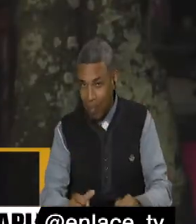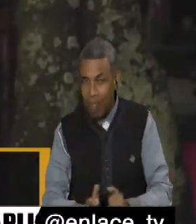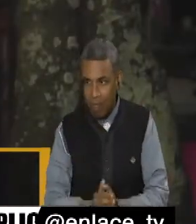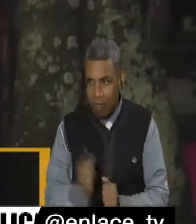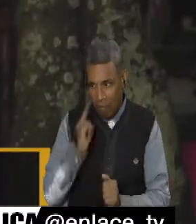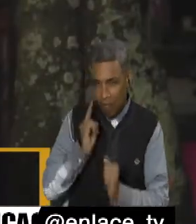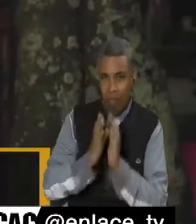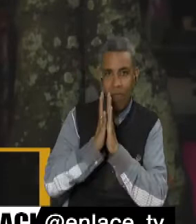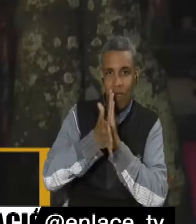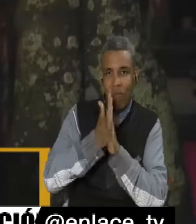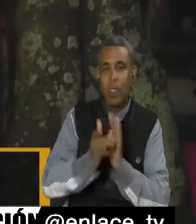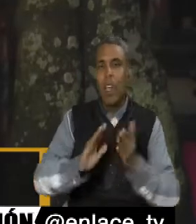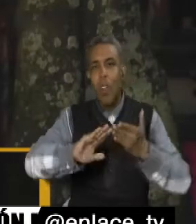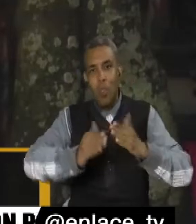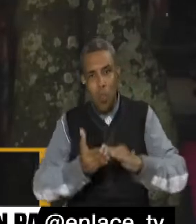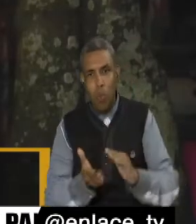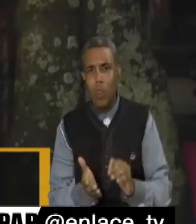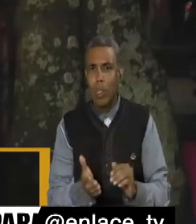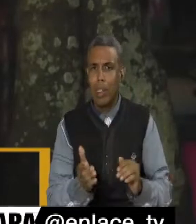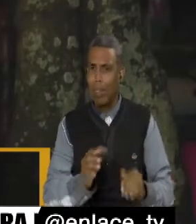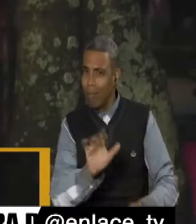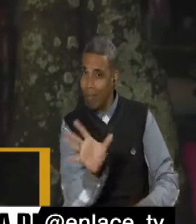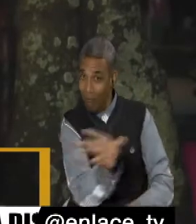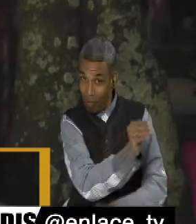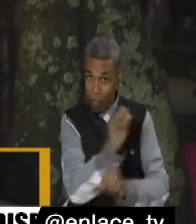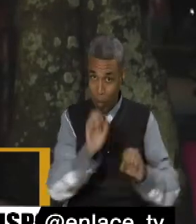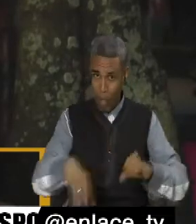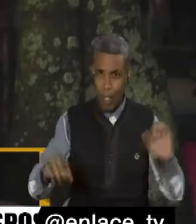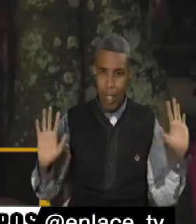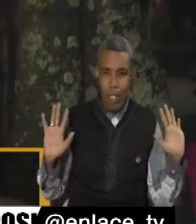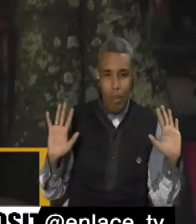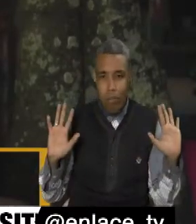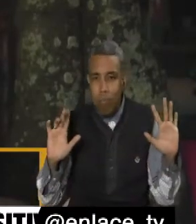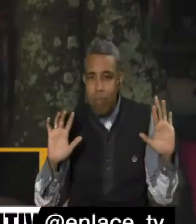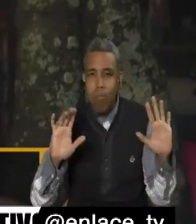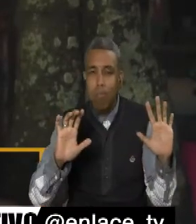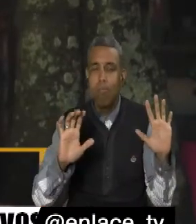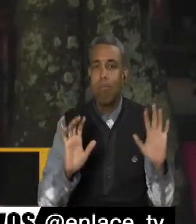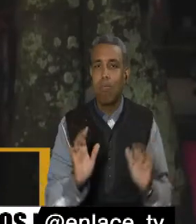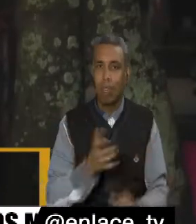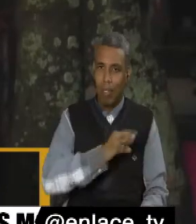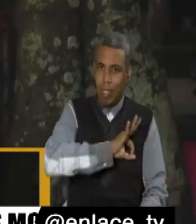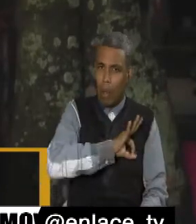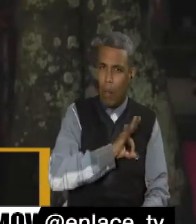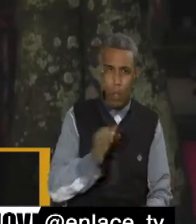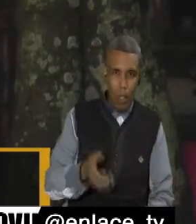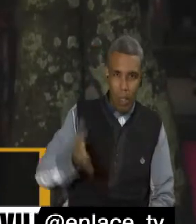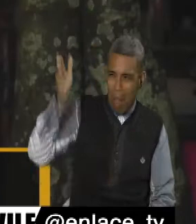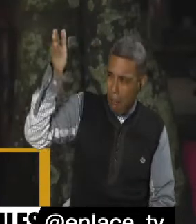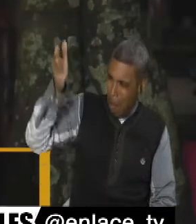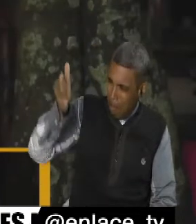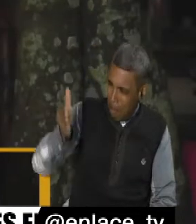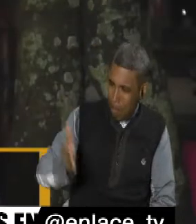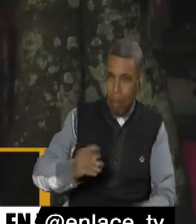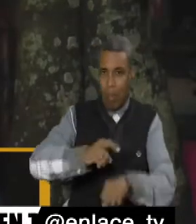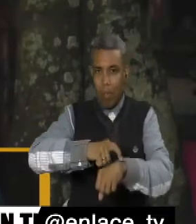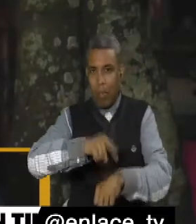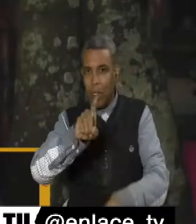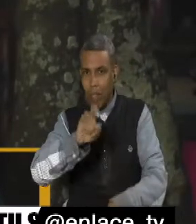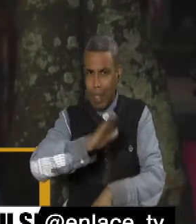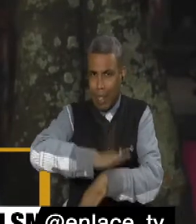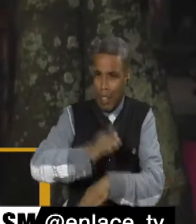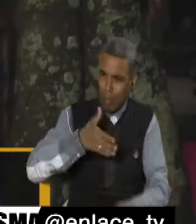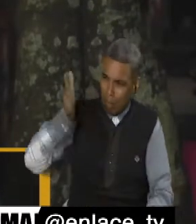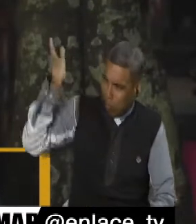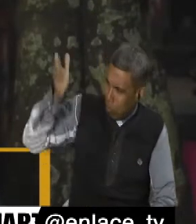invitando a la Comuna 4 del barrio El Cerro, pues para que se acerquen los días sábados desde las 6 de la tarde, donde tenemos